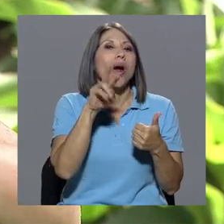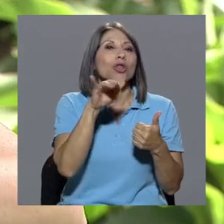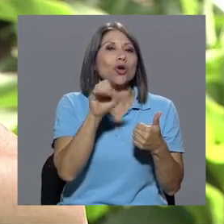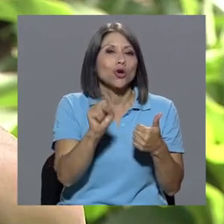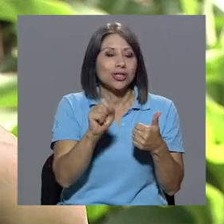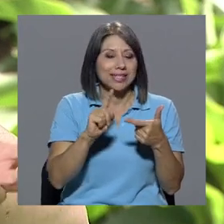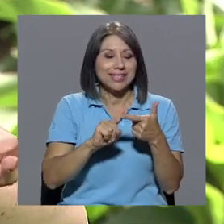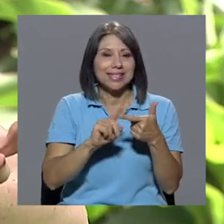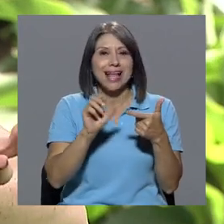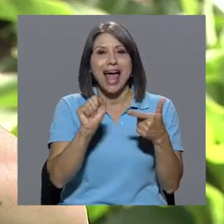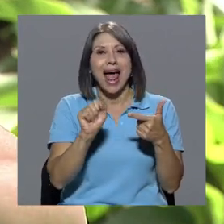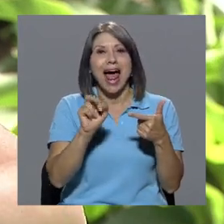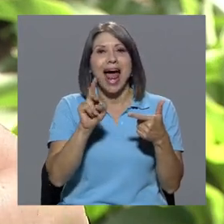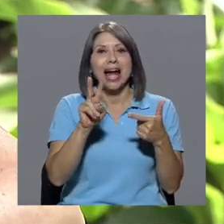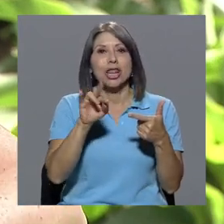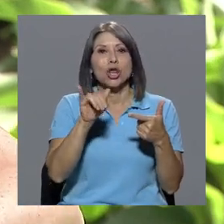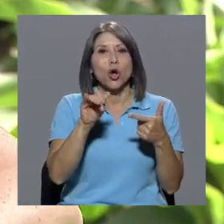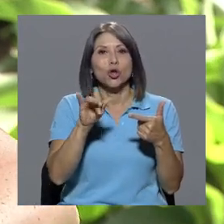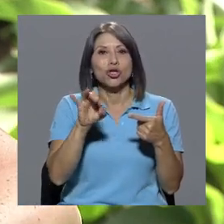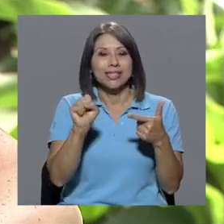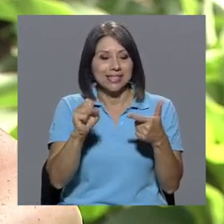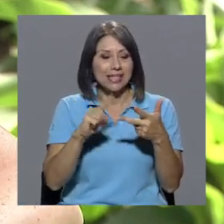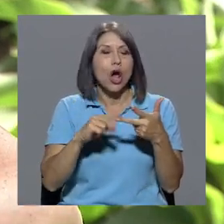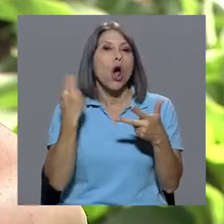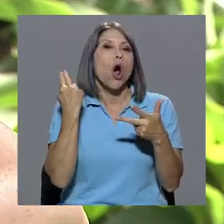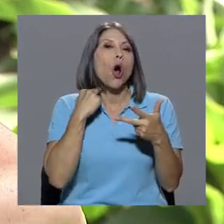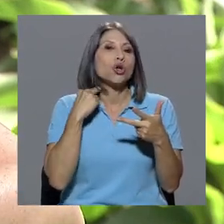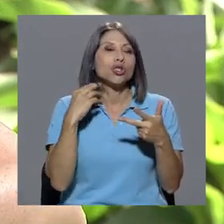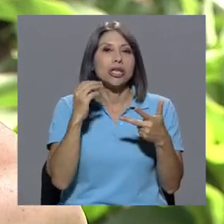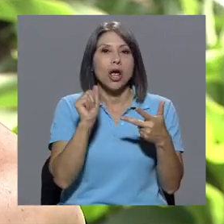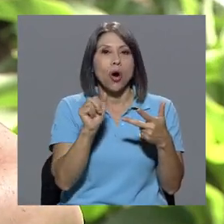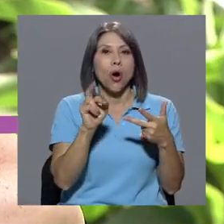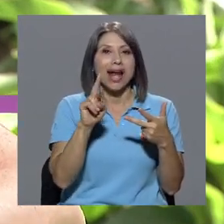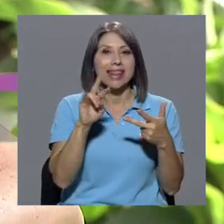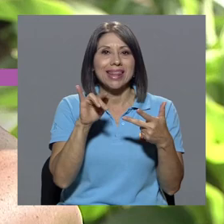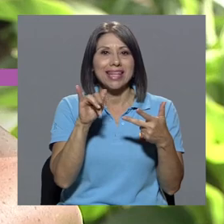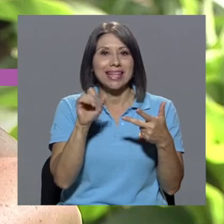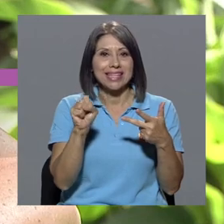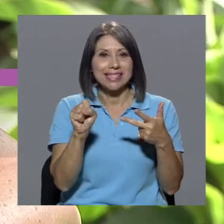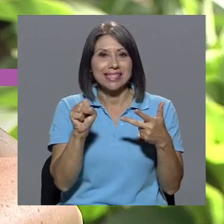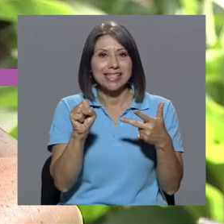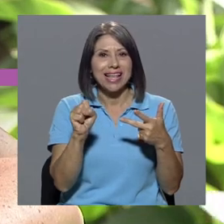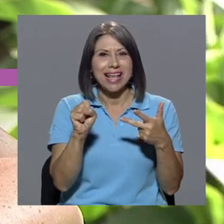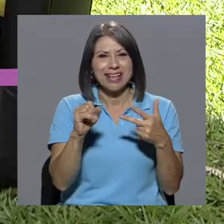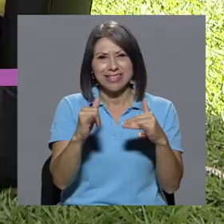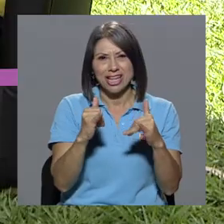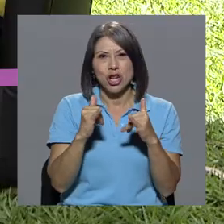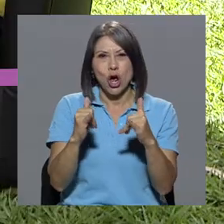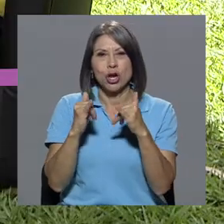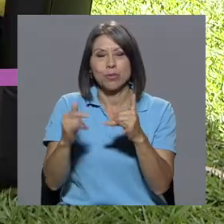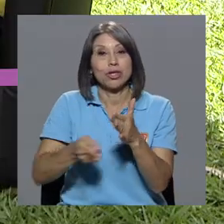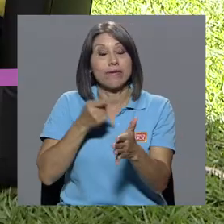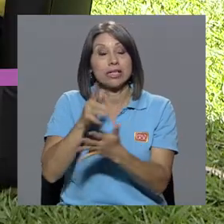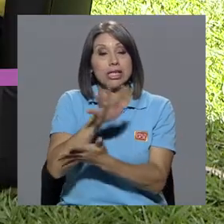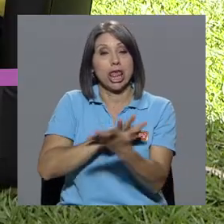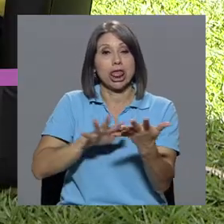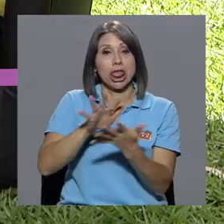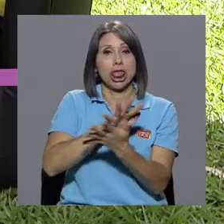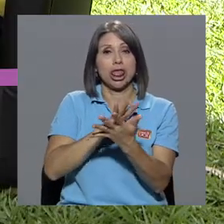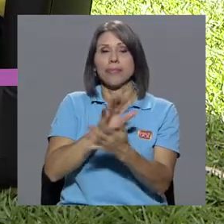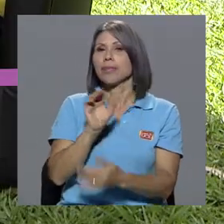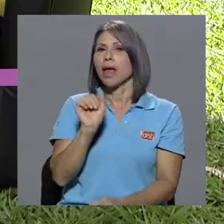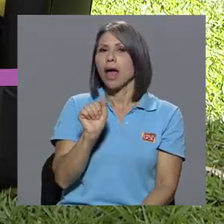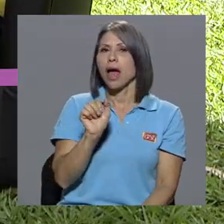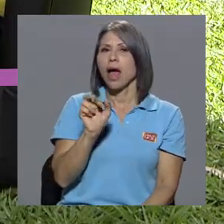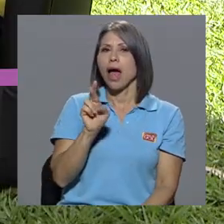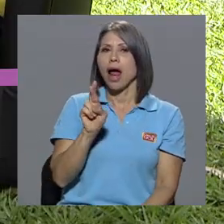y la osteoartritis. Todos son sinónimos, ¿verdad? Entonces a veces se confunde un poco el término. Ajá. Y doctora, ¿la artrosis